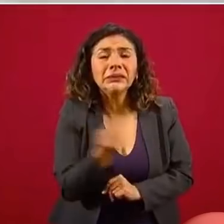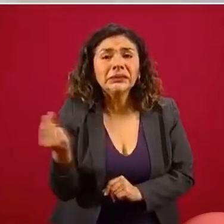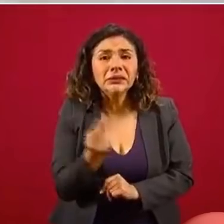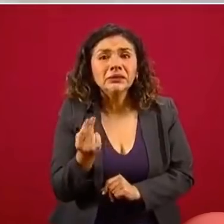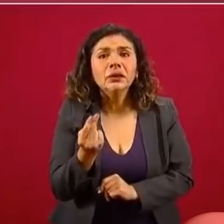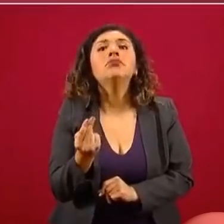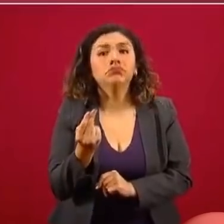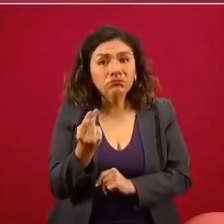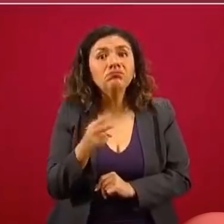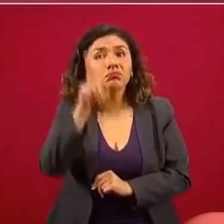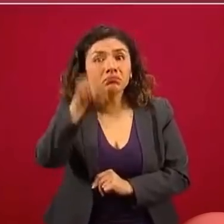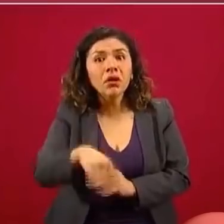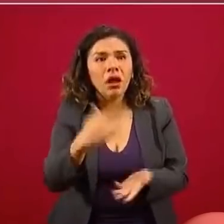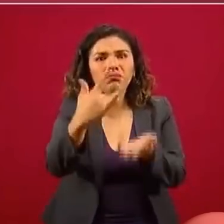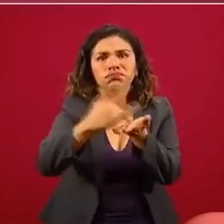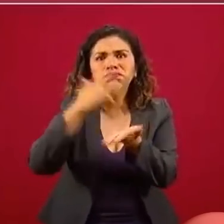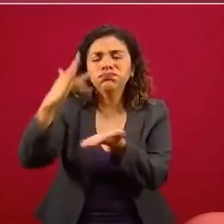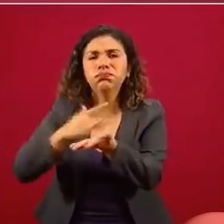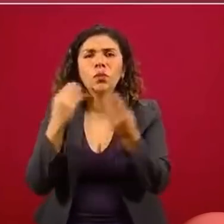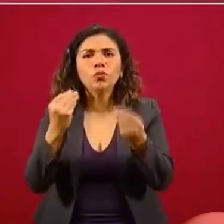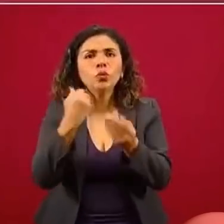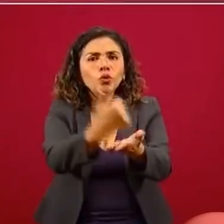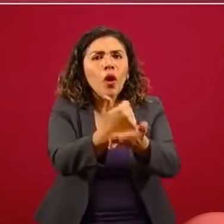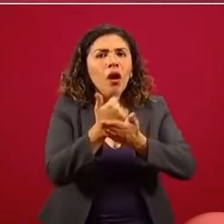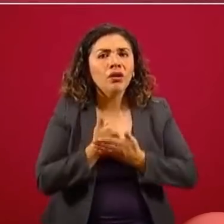cuando más nos están ayudando,